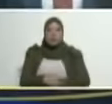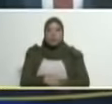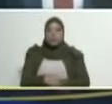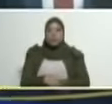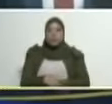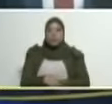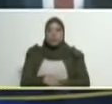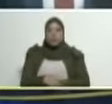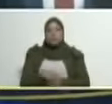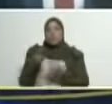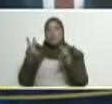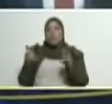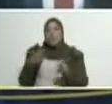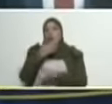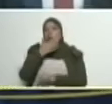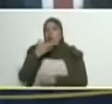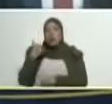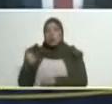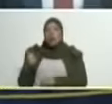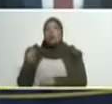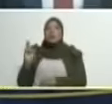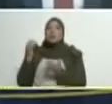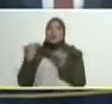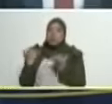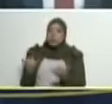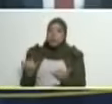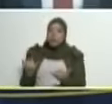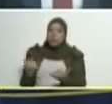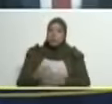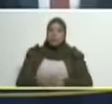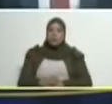porque vamos a una nueva y mejor etapa.